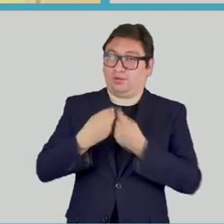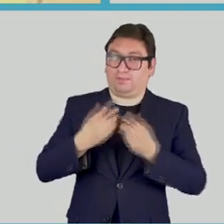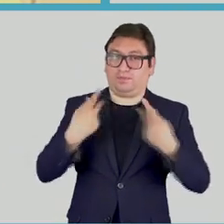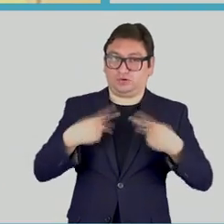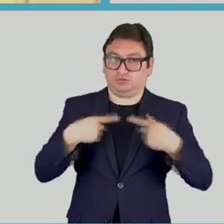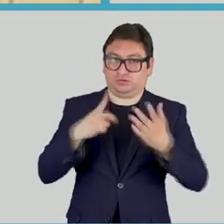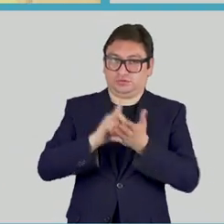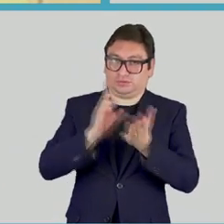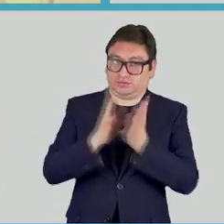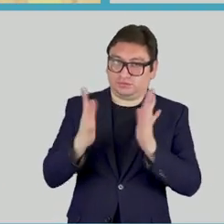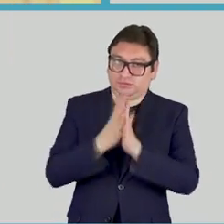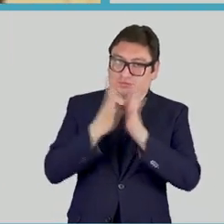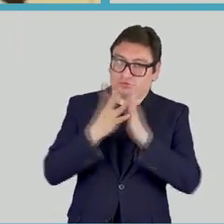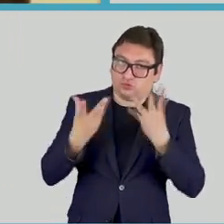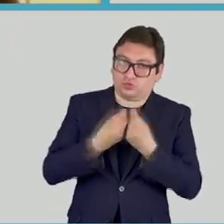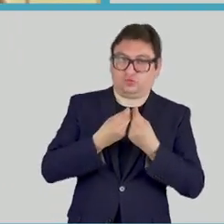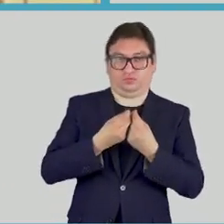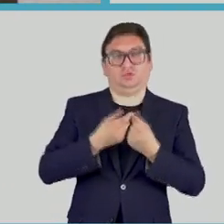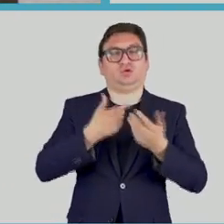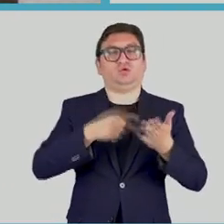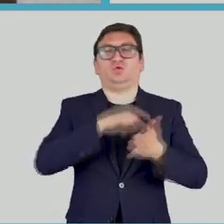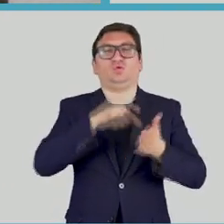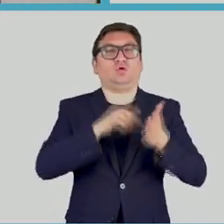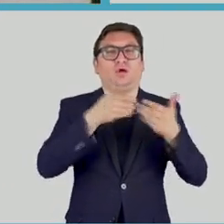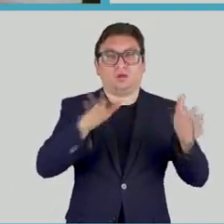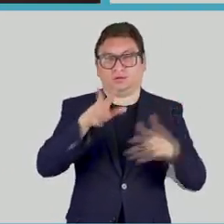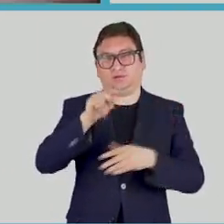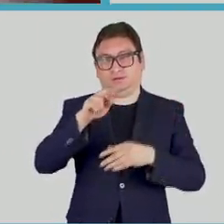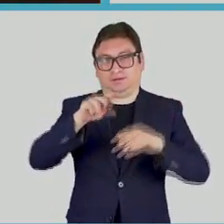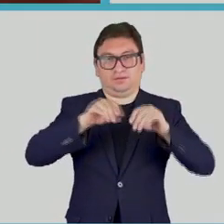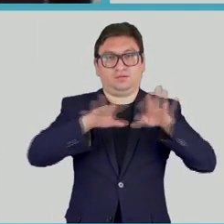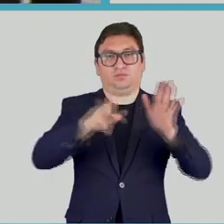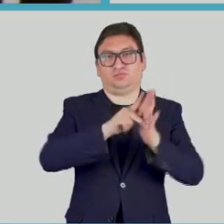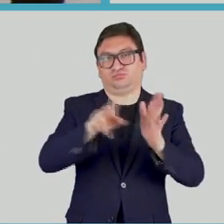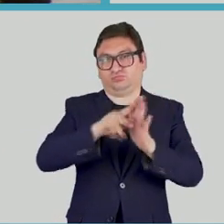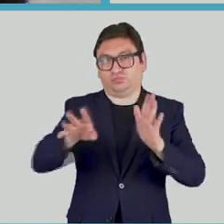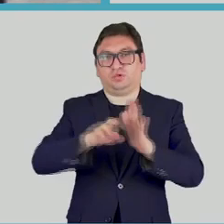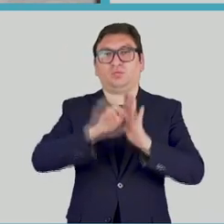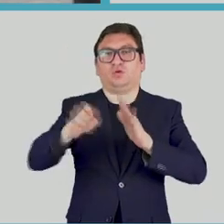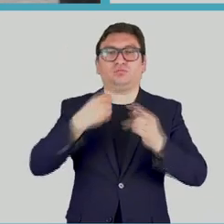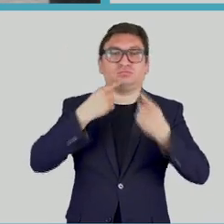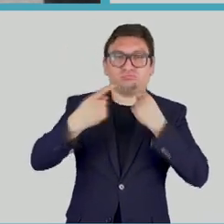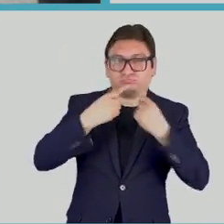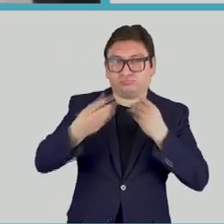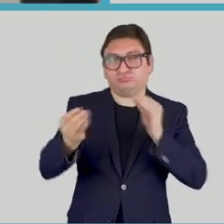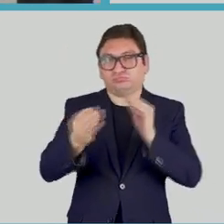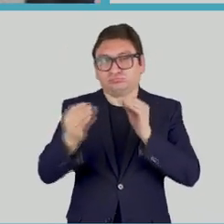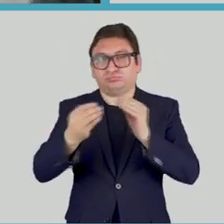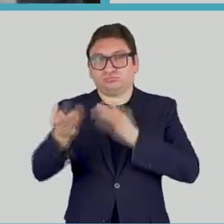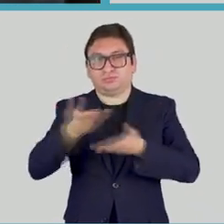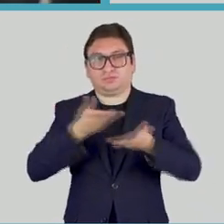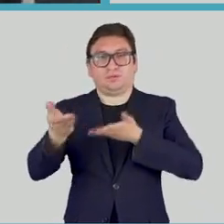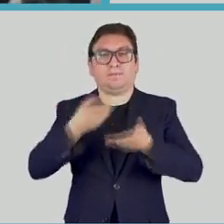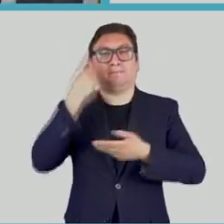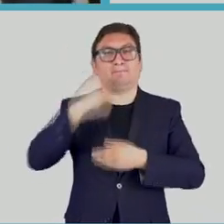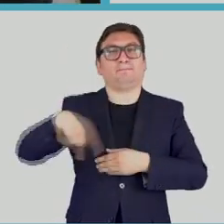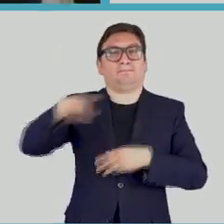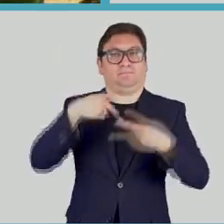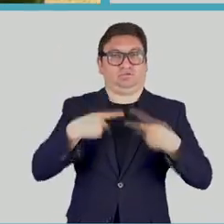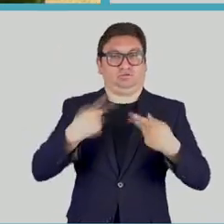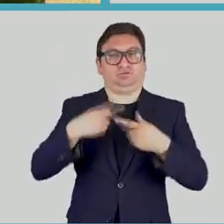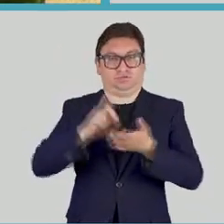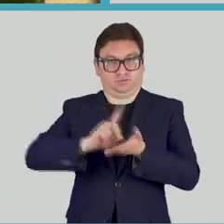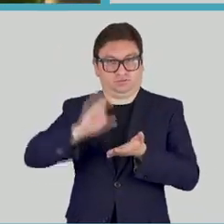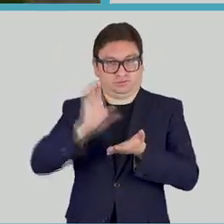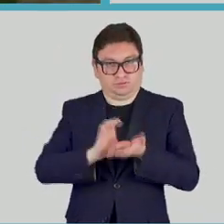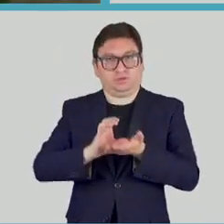personas con discapacidad se han abierto espacios sobre todo en la televisión pública de debate de apertura para que las